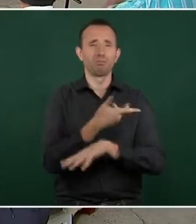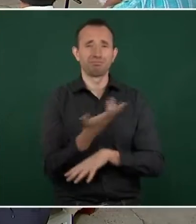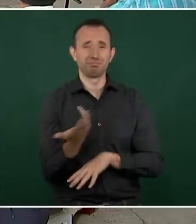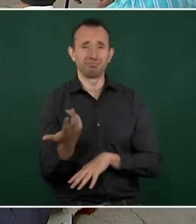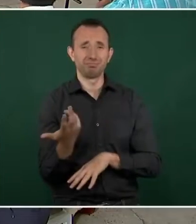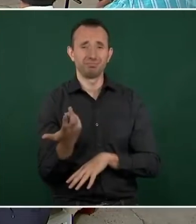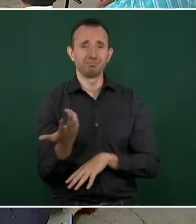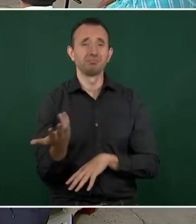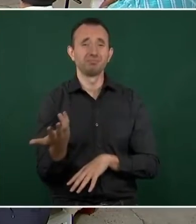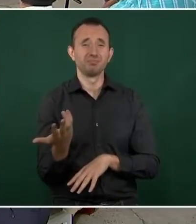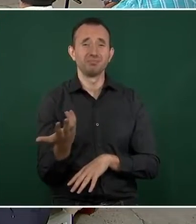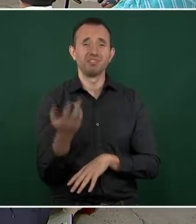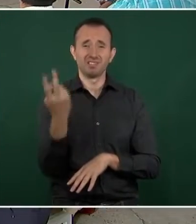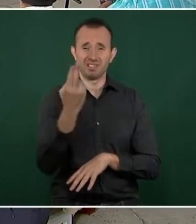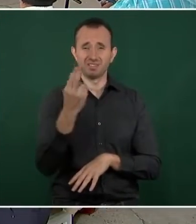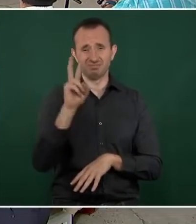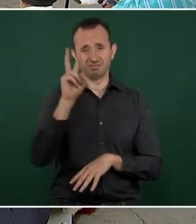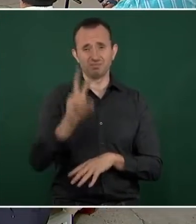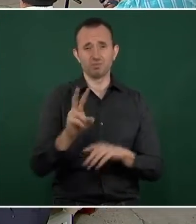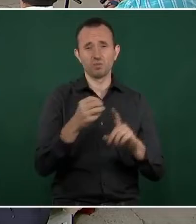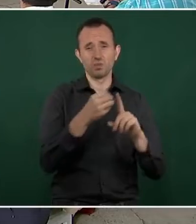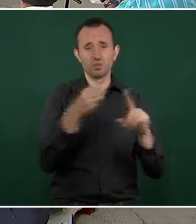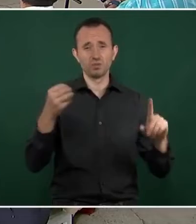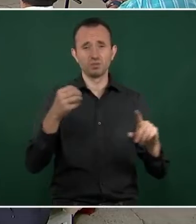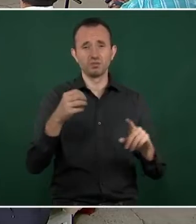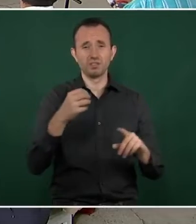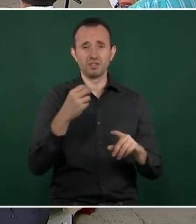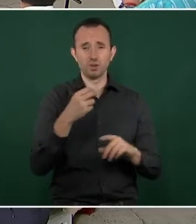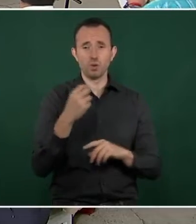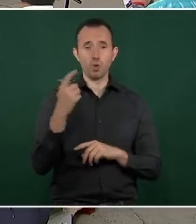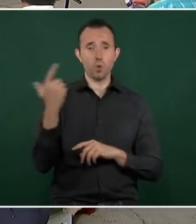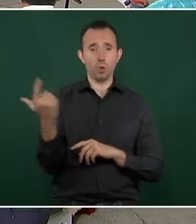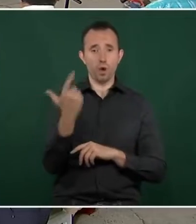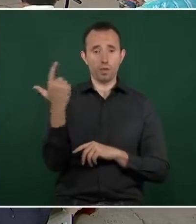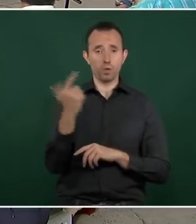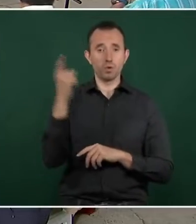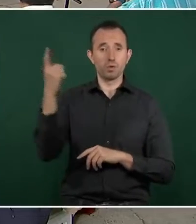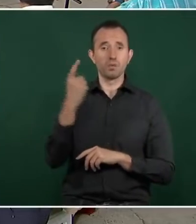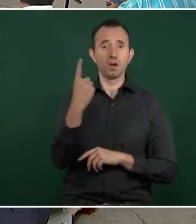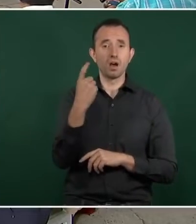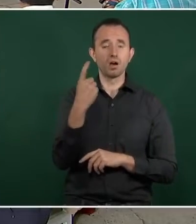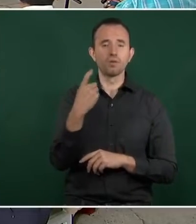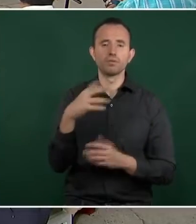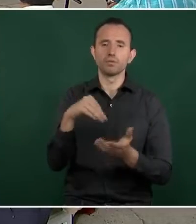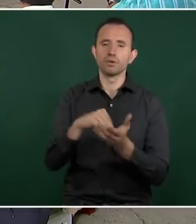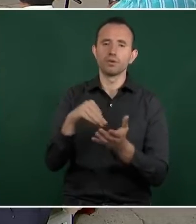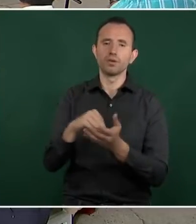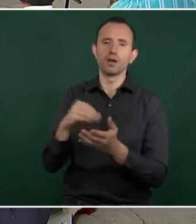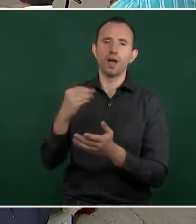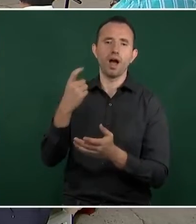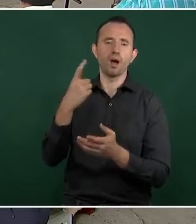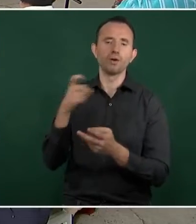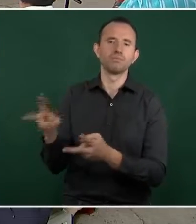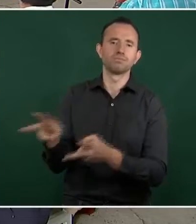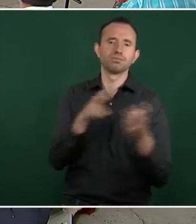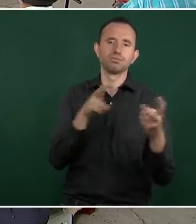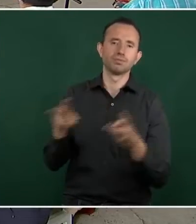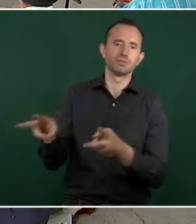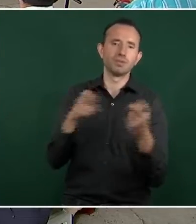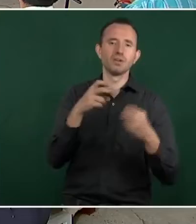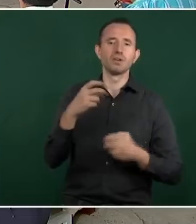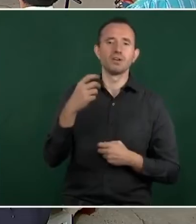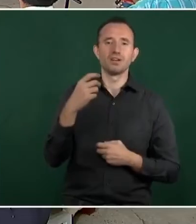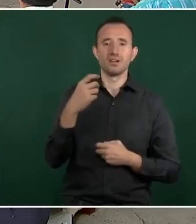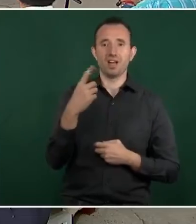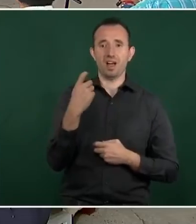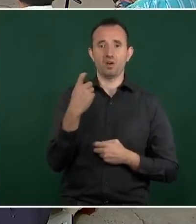robo de agua. Es muy importante que, pues que tenga agua la población, y más allá de algunas empresas